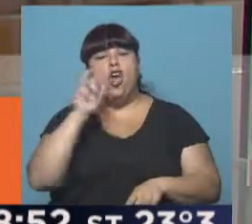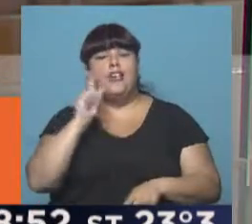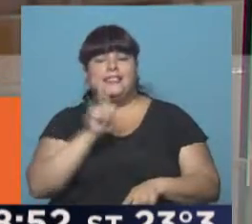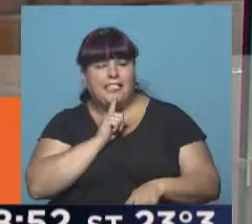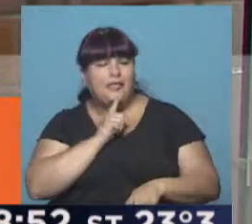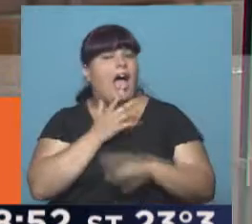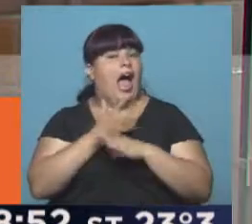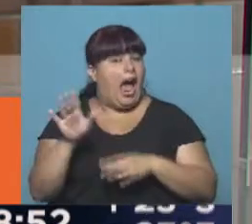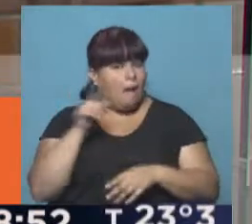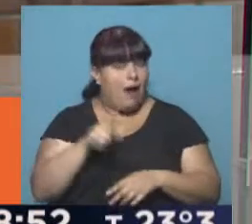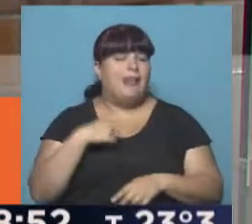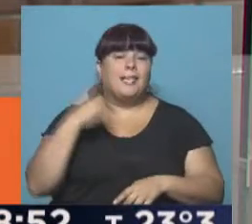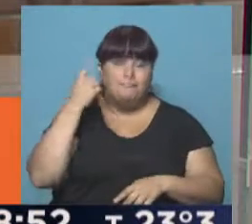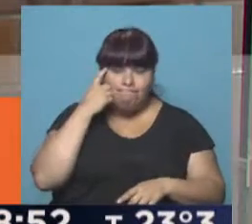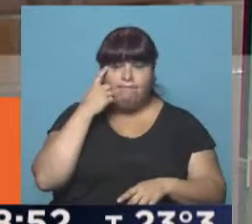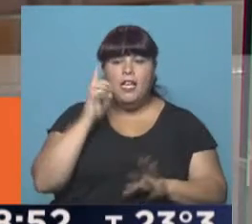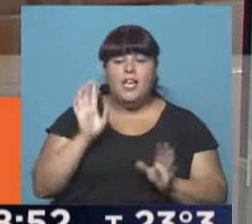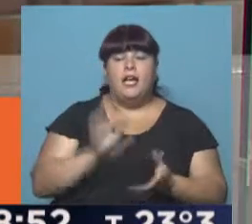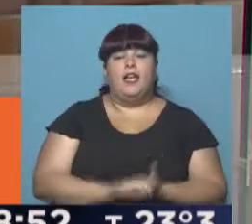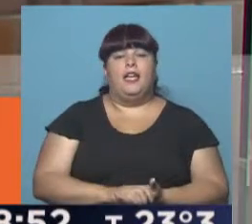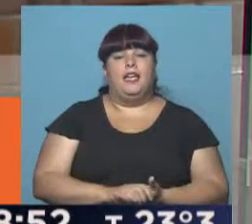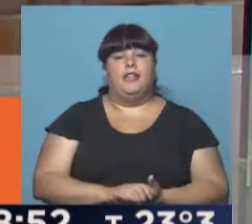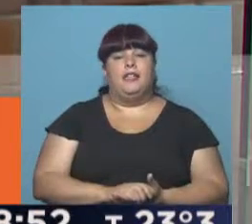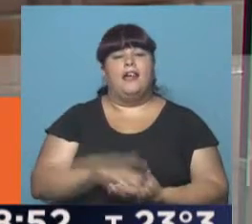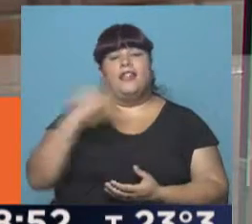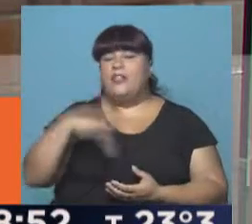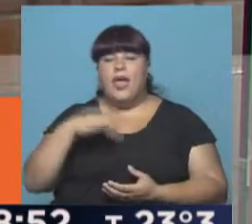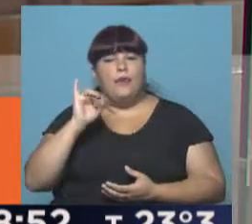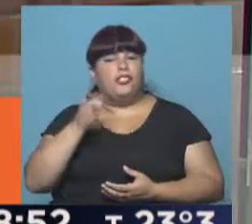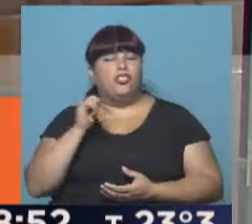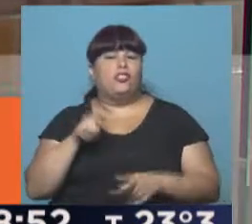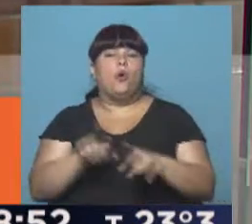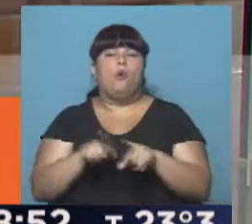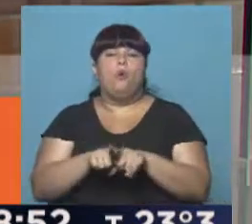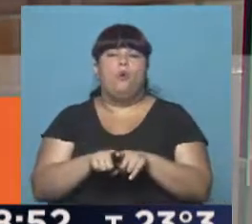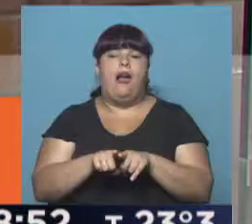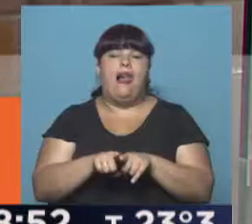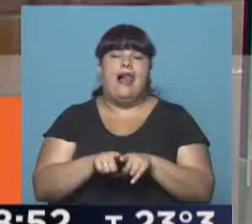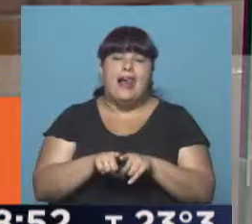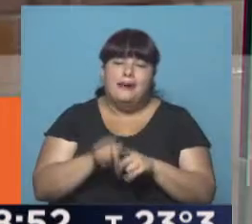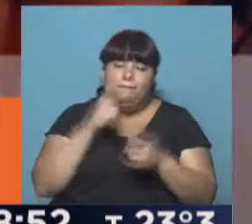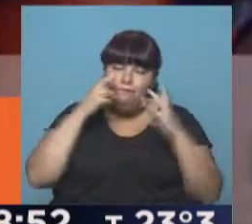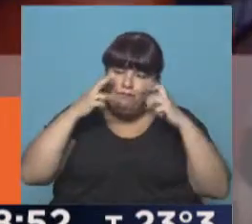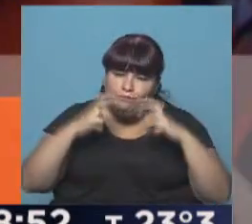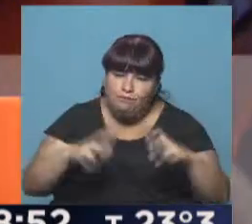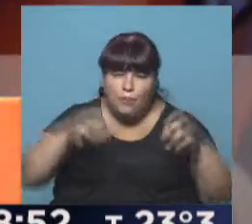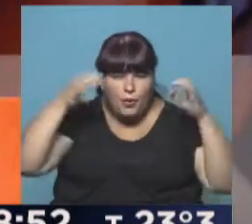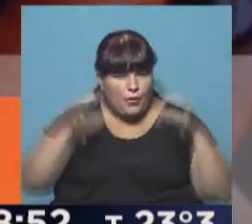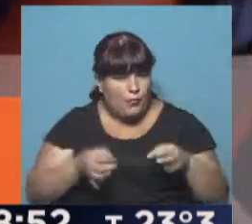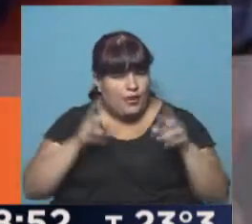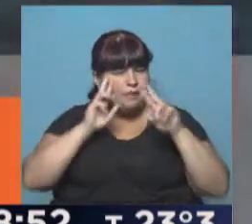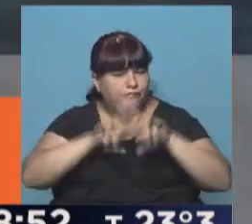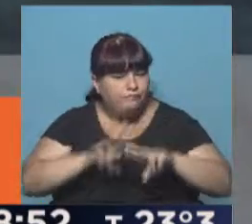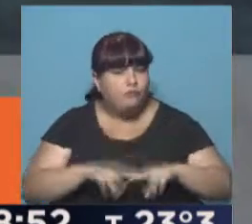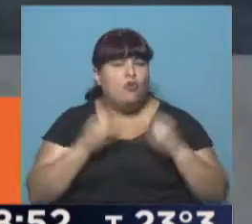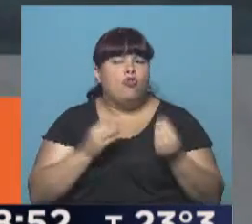más allá de eso creemos que que había que hacer una revisión inteligente de